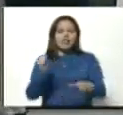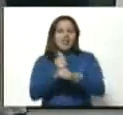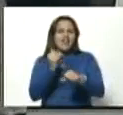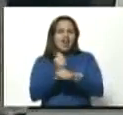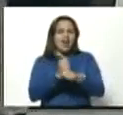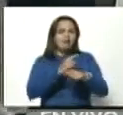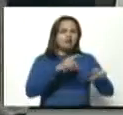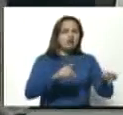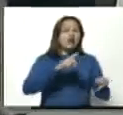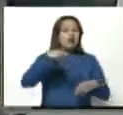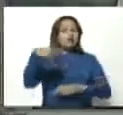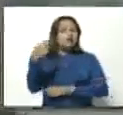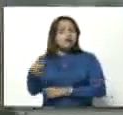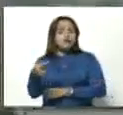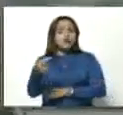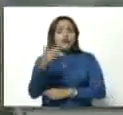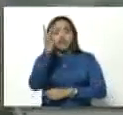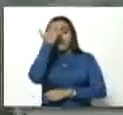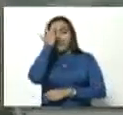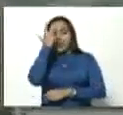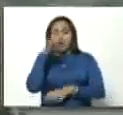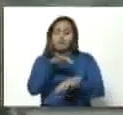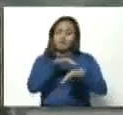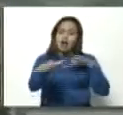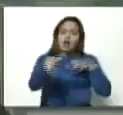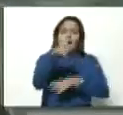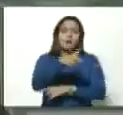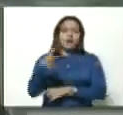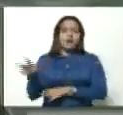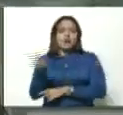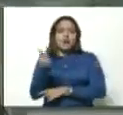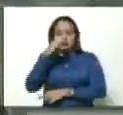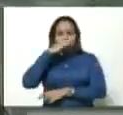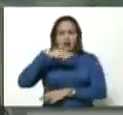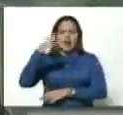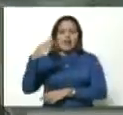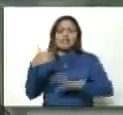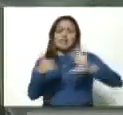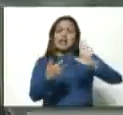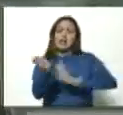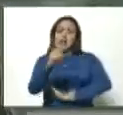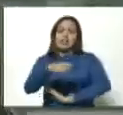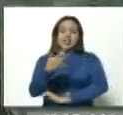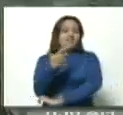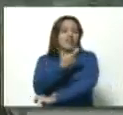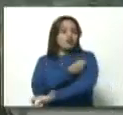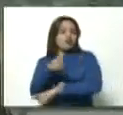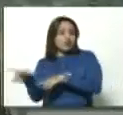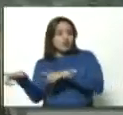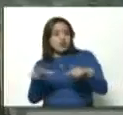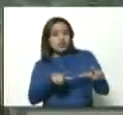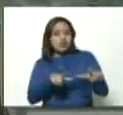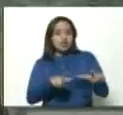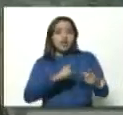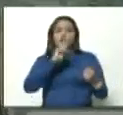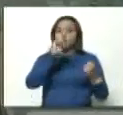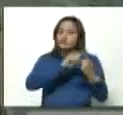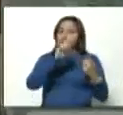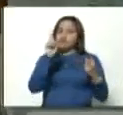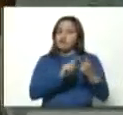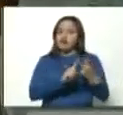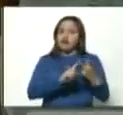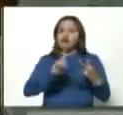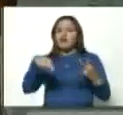y ya a partir de febrero el resto de la población que ya tenga más de 6 meses de haberse colocado la vacuna va a empezar de